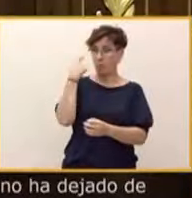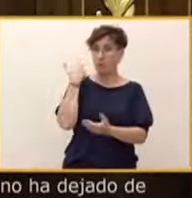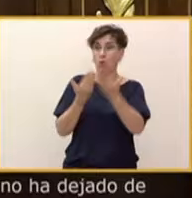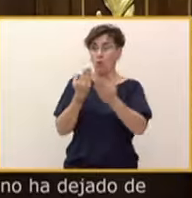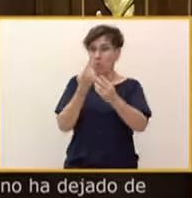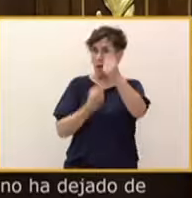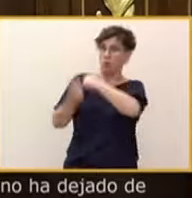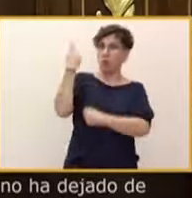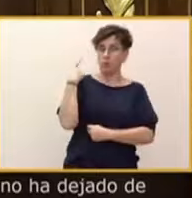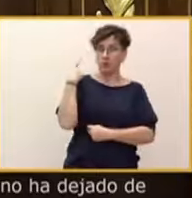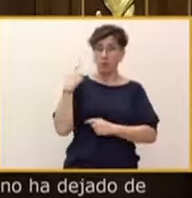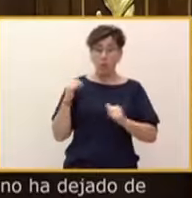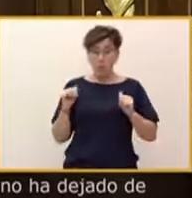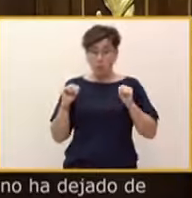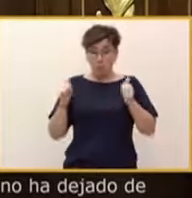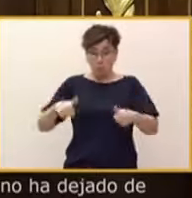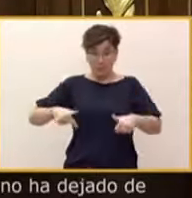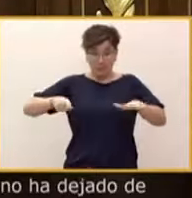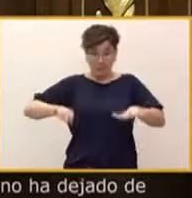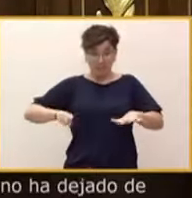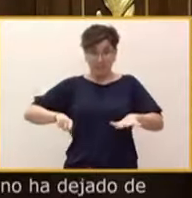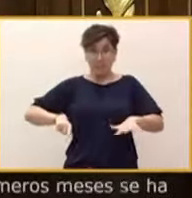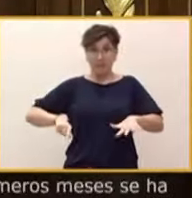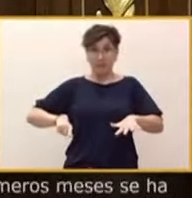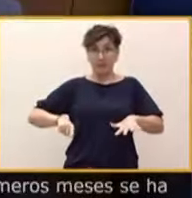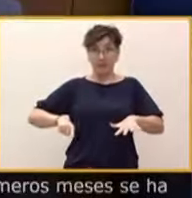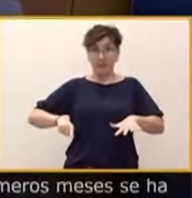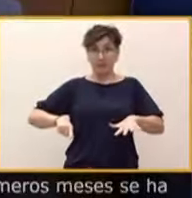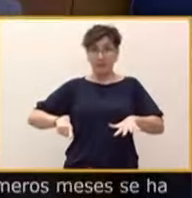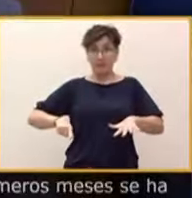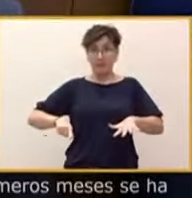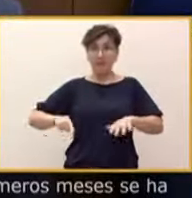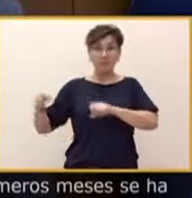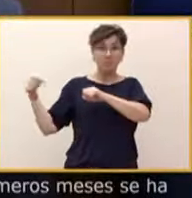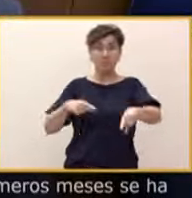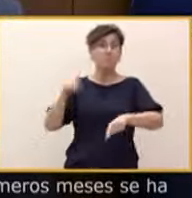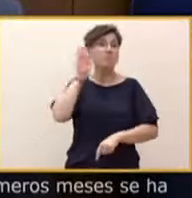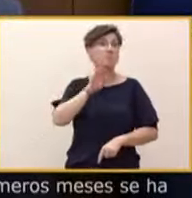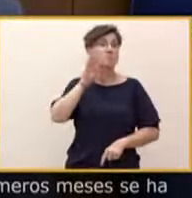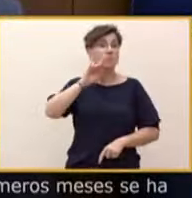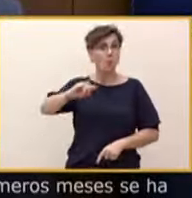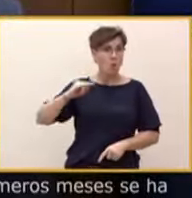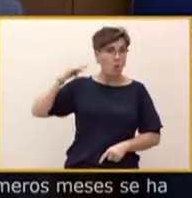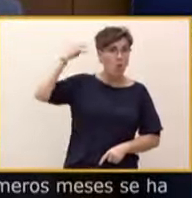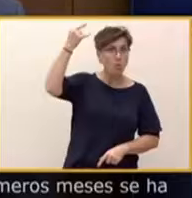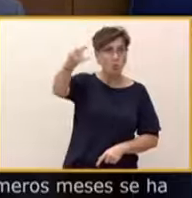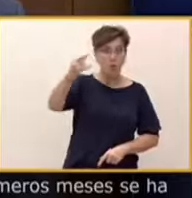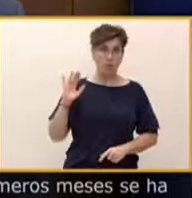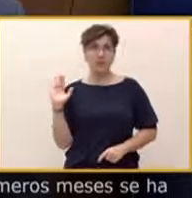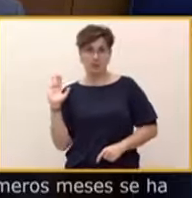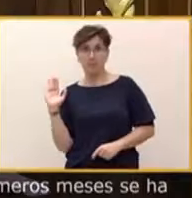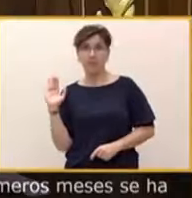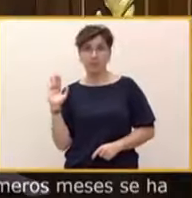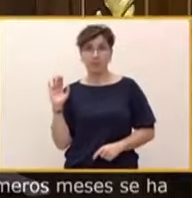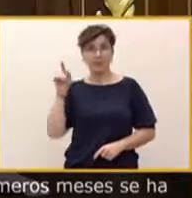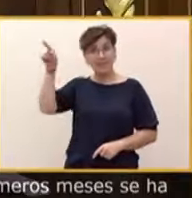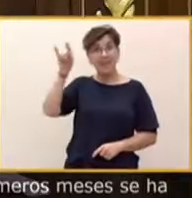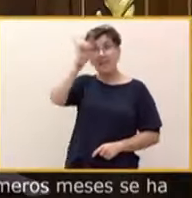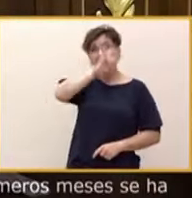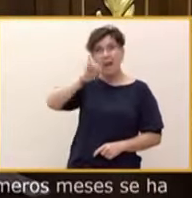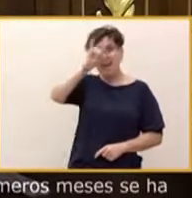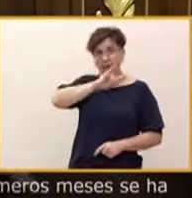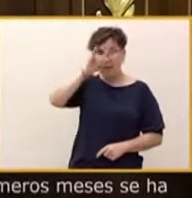al verano de 2025, que estaba previsto para 2026. Y es que dentro de 2 años quizás sería demasiado tarde para alguien que